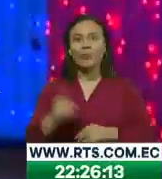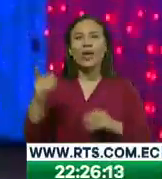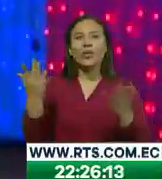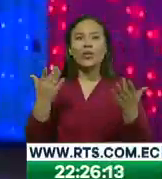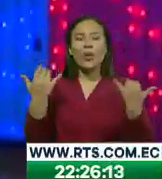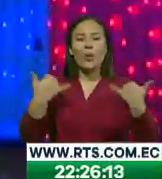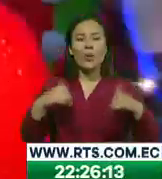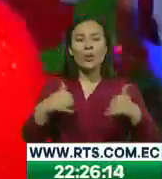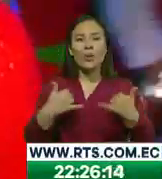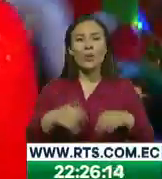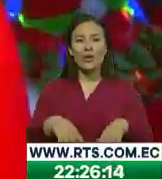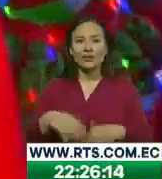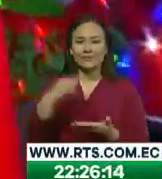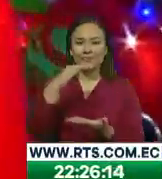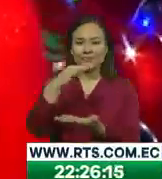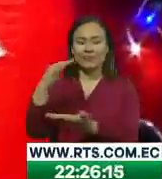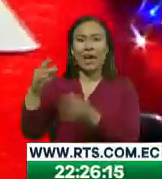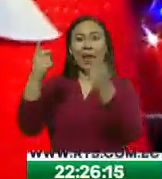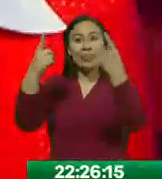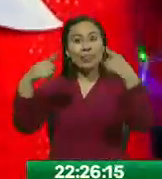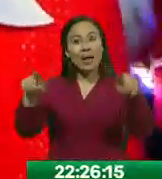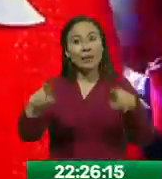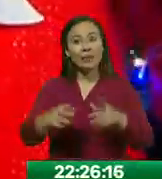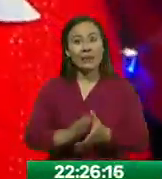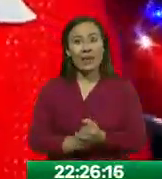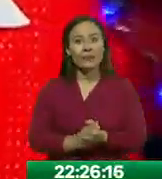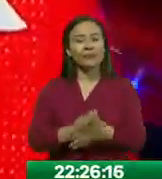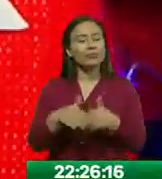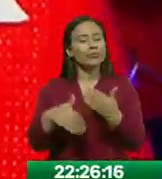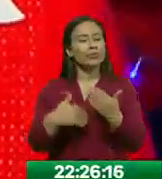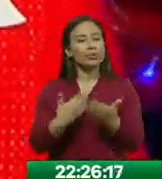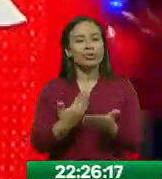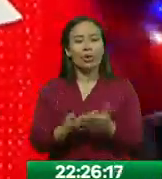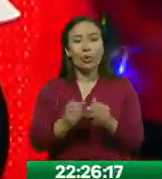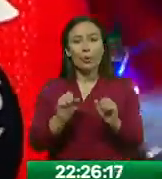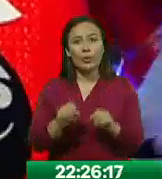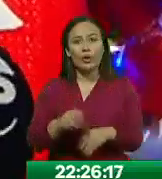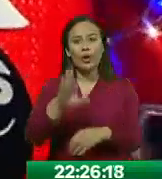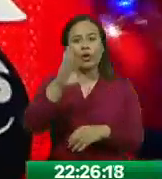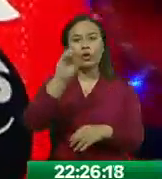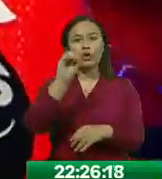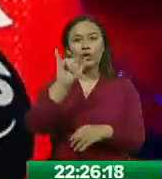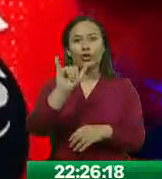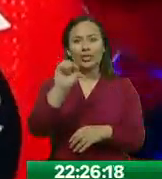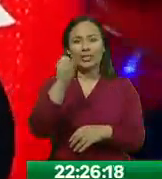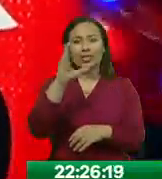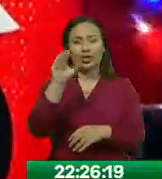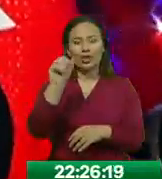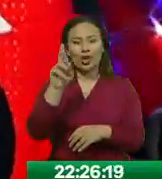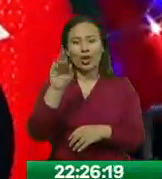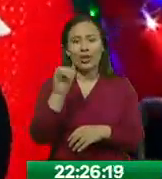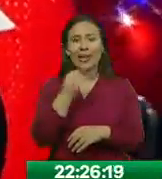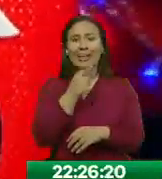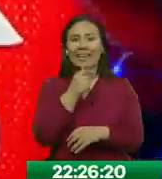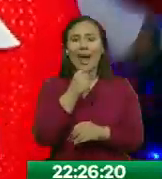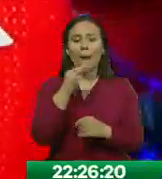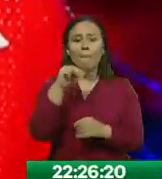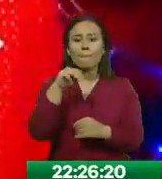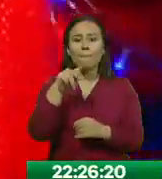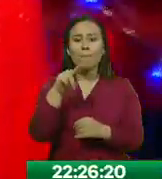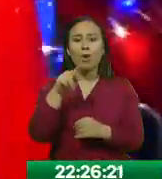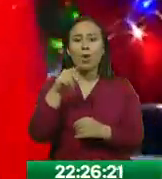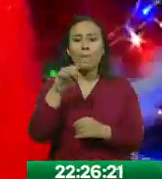juguetes. Tenemos la fantasía de la Navidad Blanca. Tenemos a Toy Story, tenemos a los Muppets y